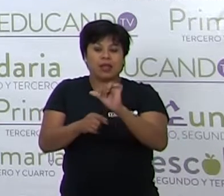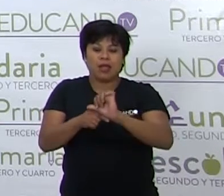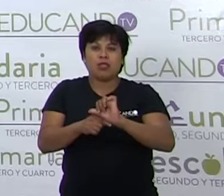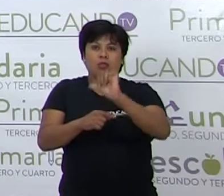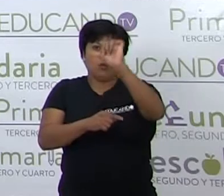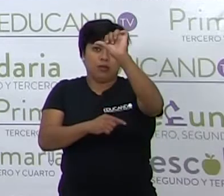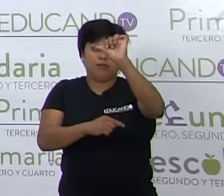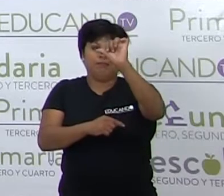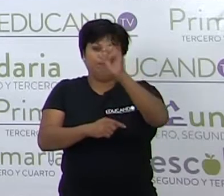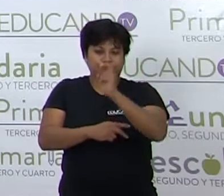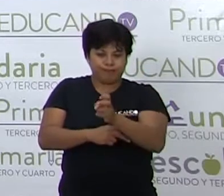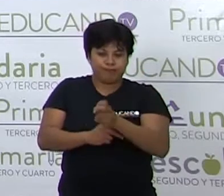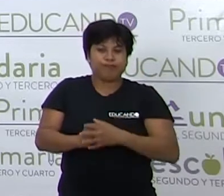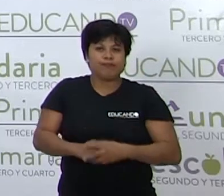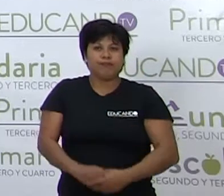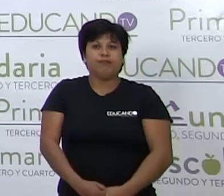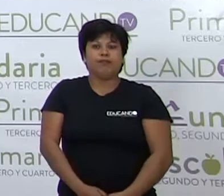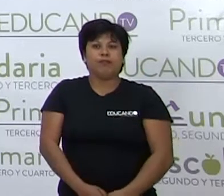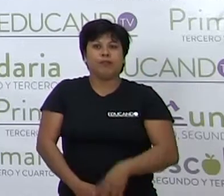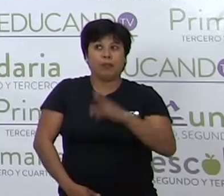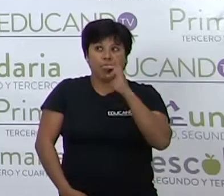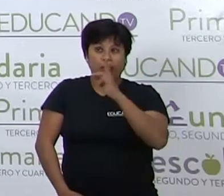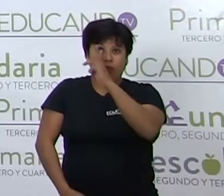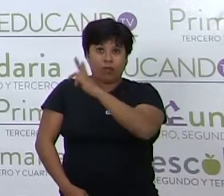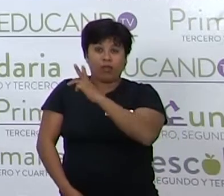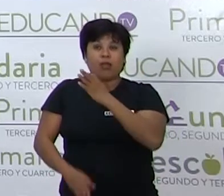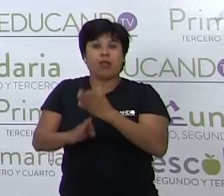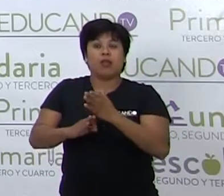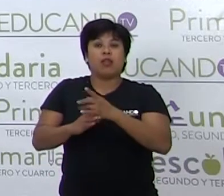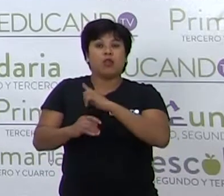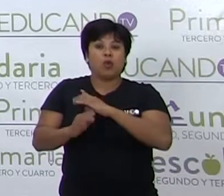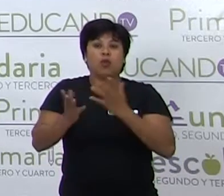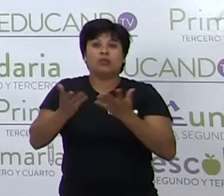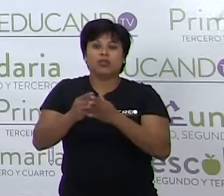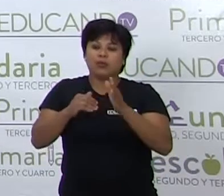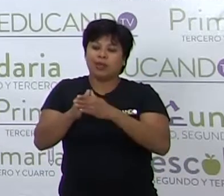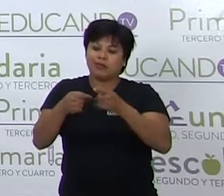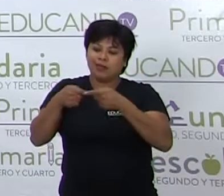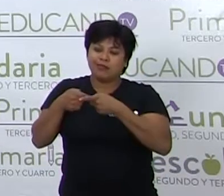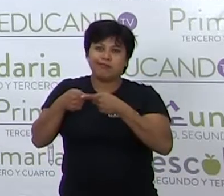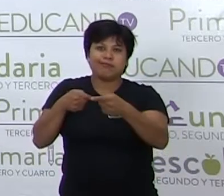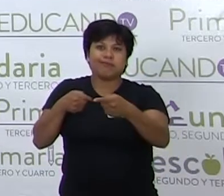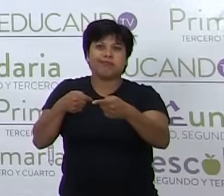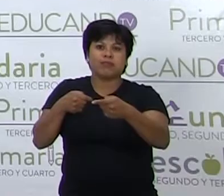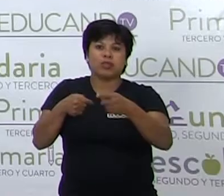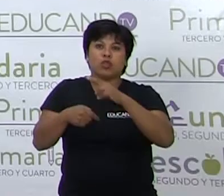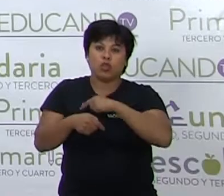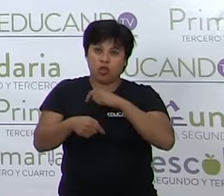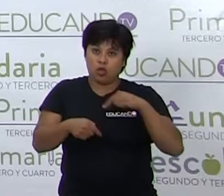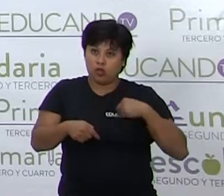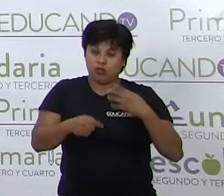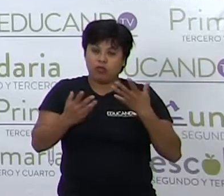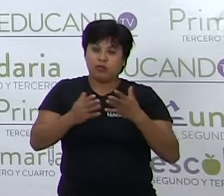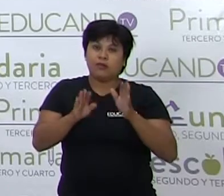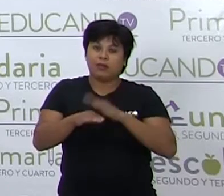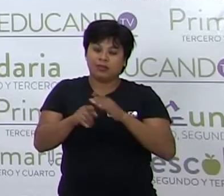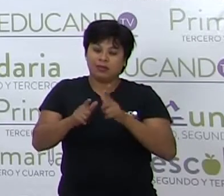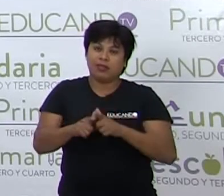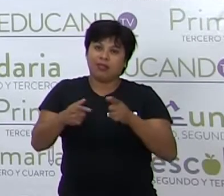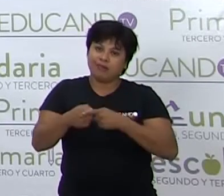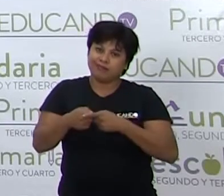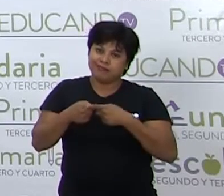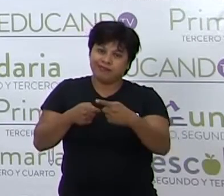ahí está en este caso la estoy prolongando la voy a prolongar acá